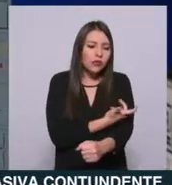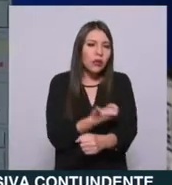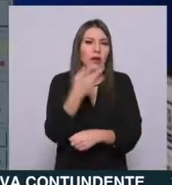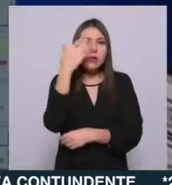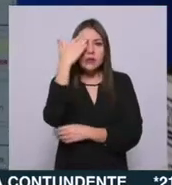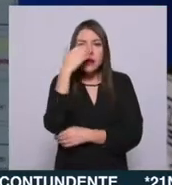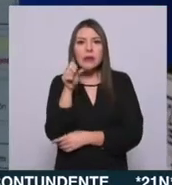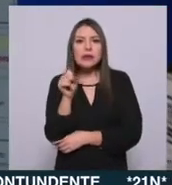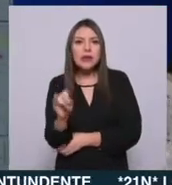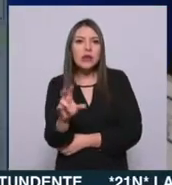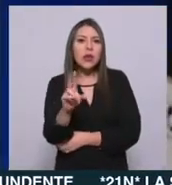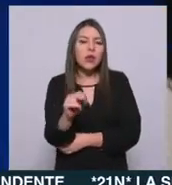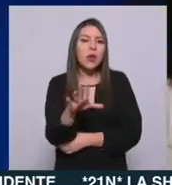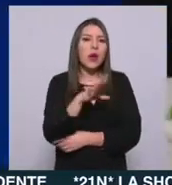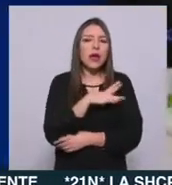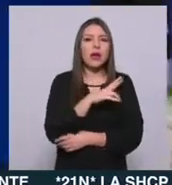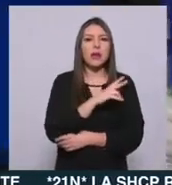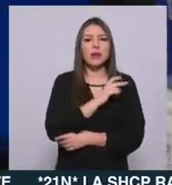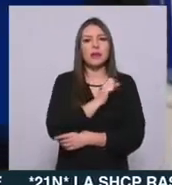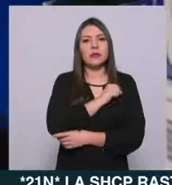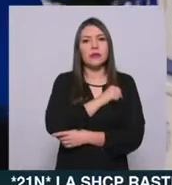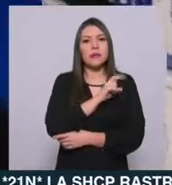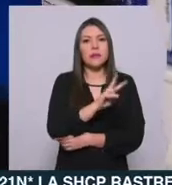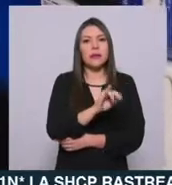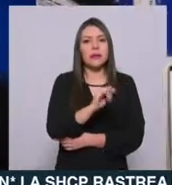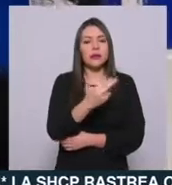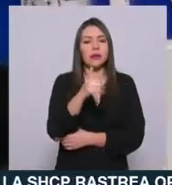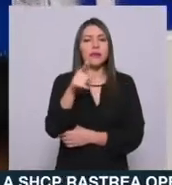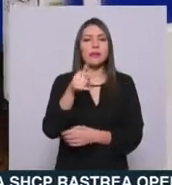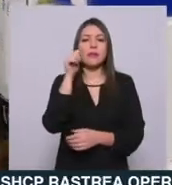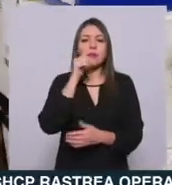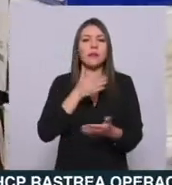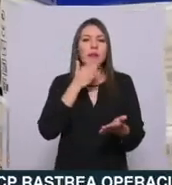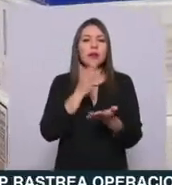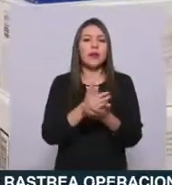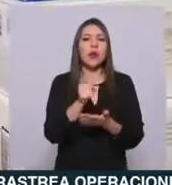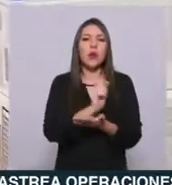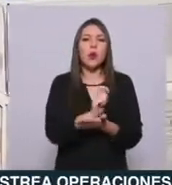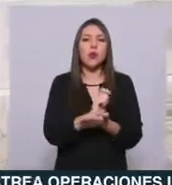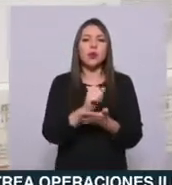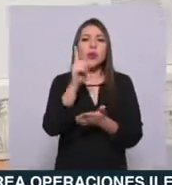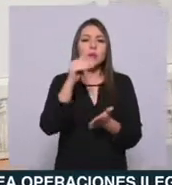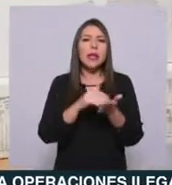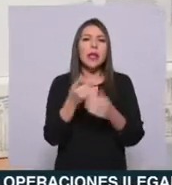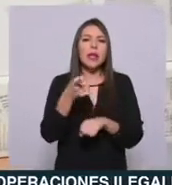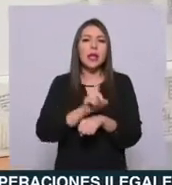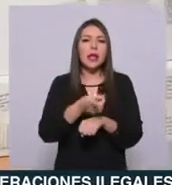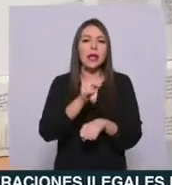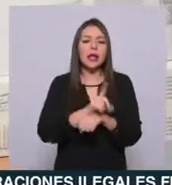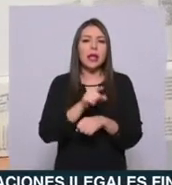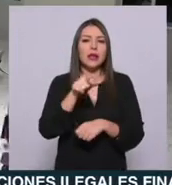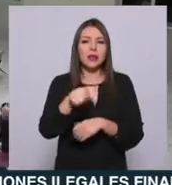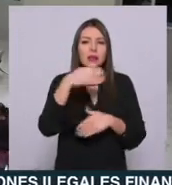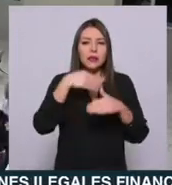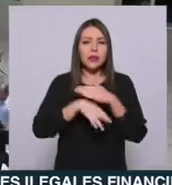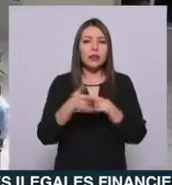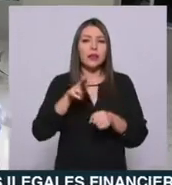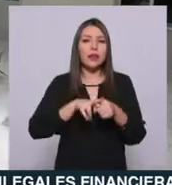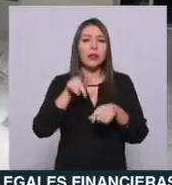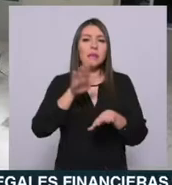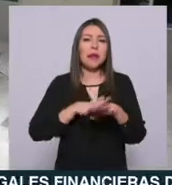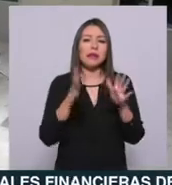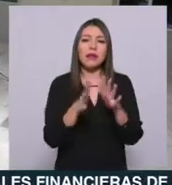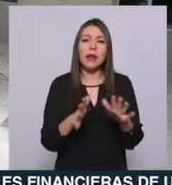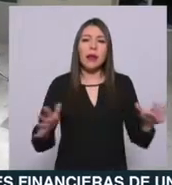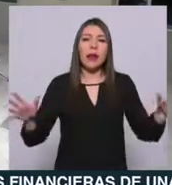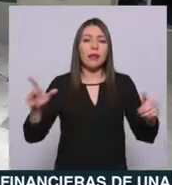son parte de quienes reciben las más de 1,000 consultas diarias en esta clínica, considerada la más grande de América Latina. Desde el